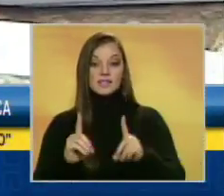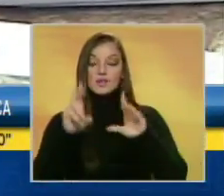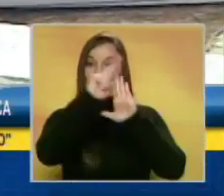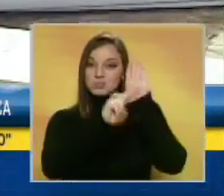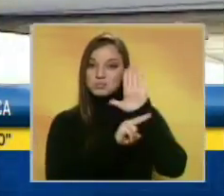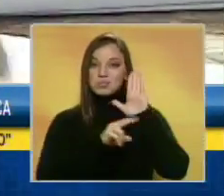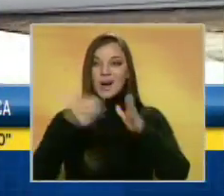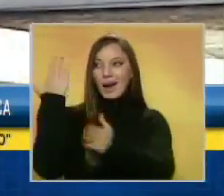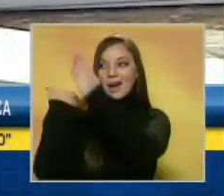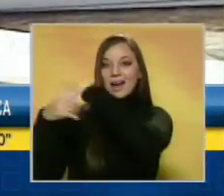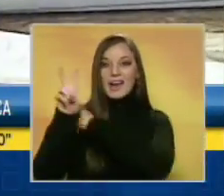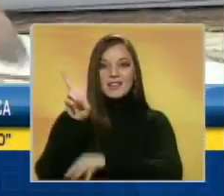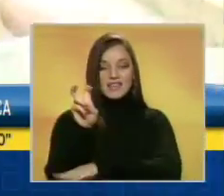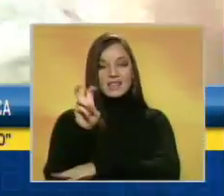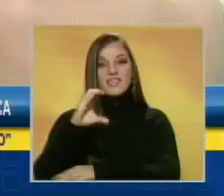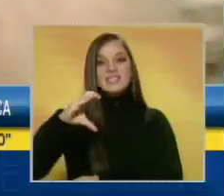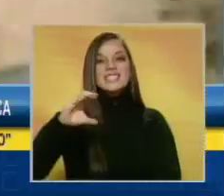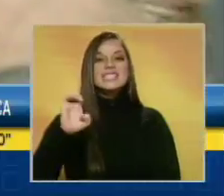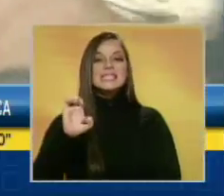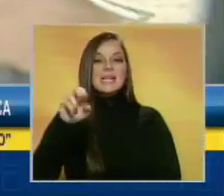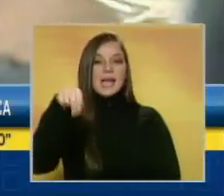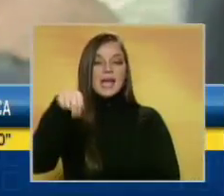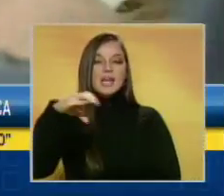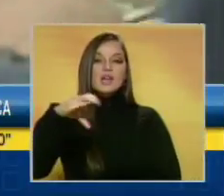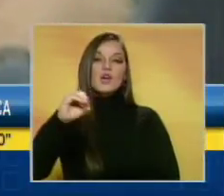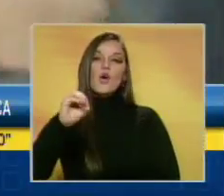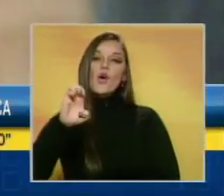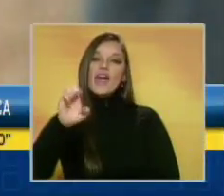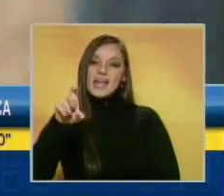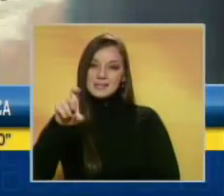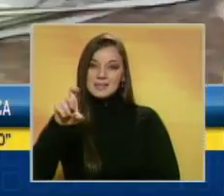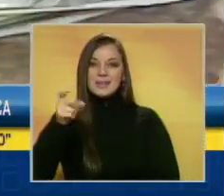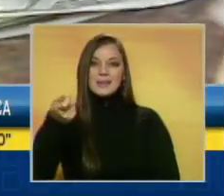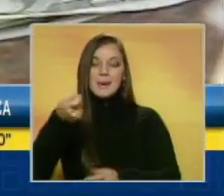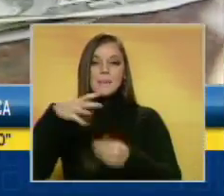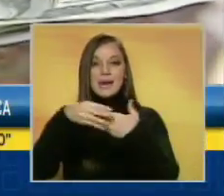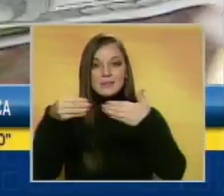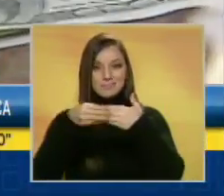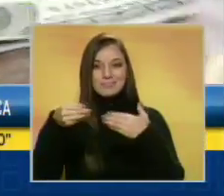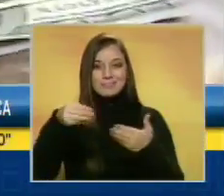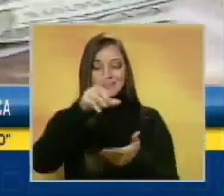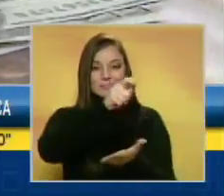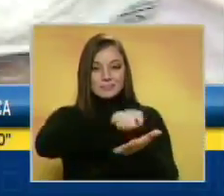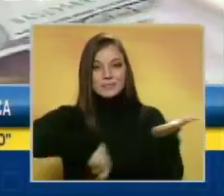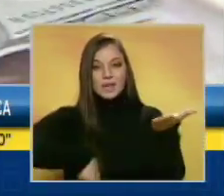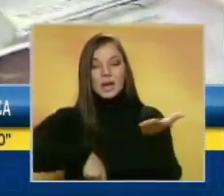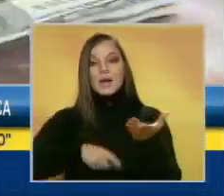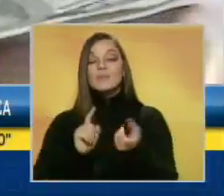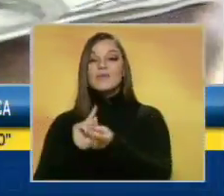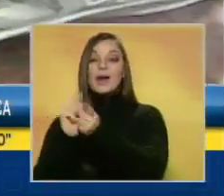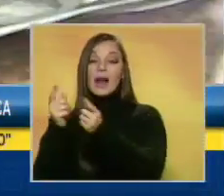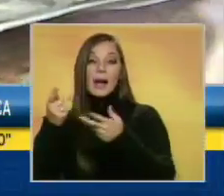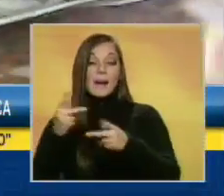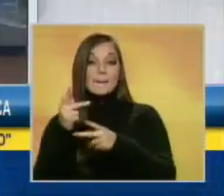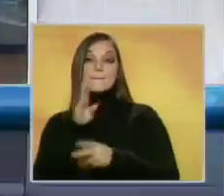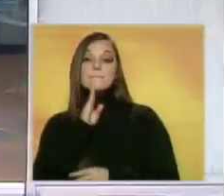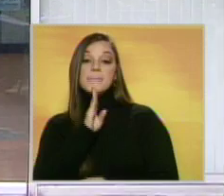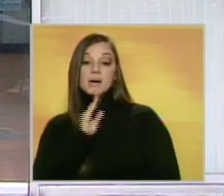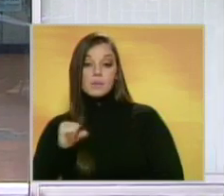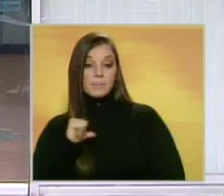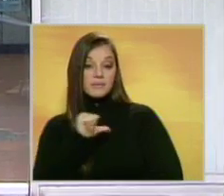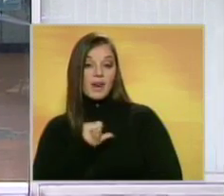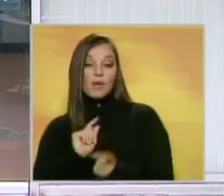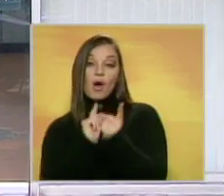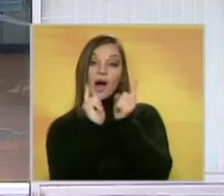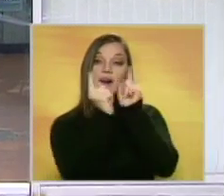emitida el pasado viernes por el Centro Nacional de Comercio Exterior, CENCOEX, la cual establece la migración al Sistema Nacional de Banca Pública para